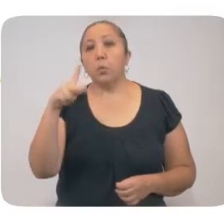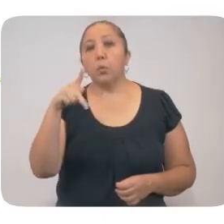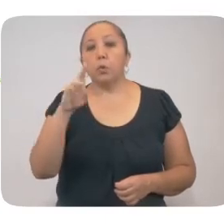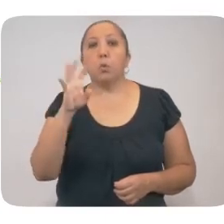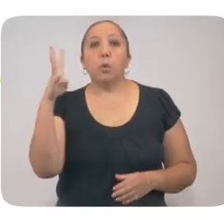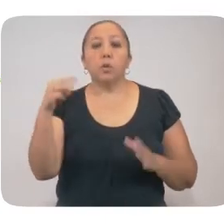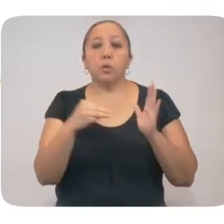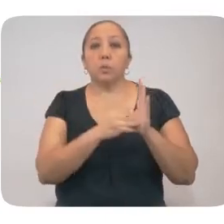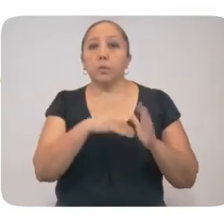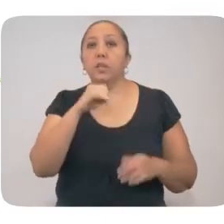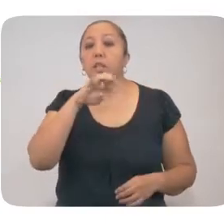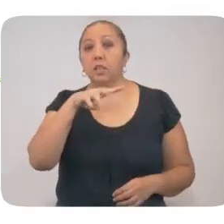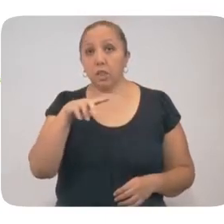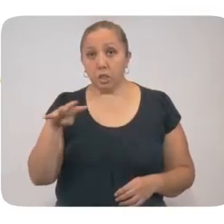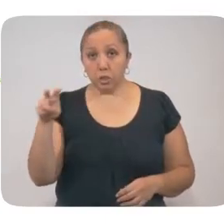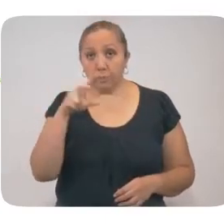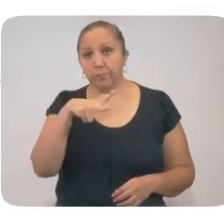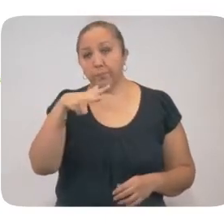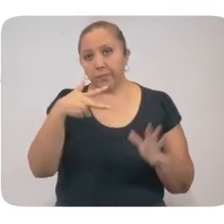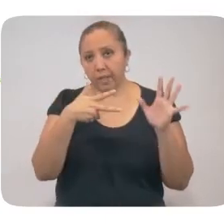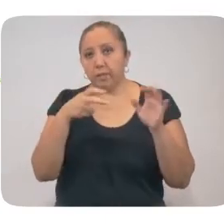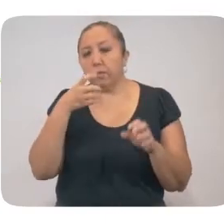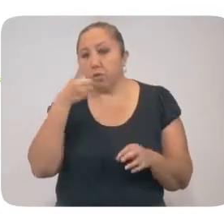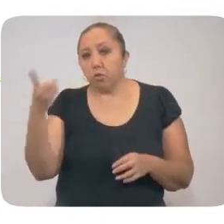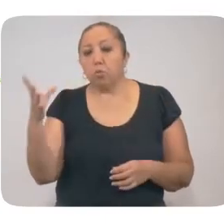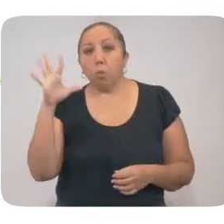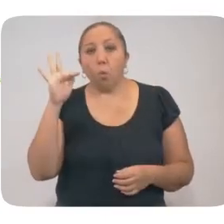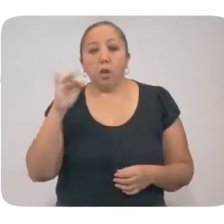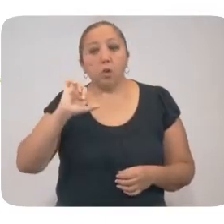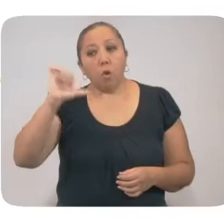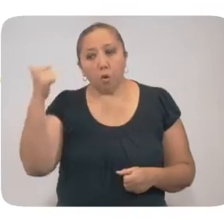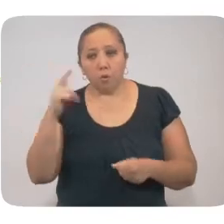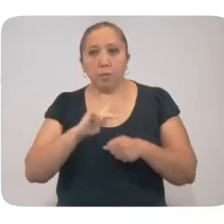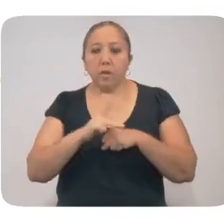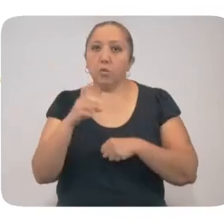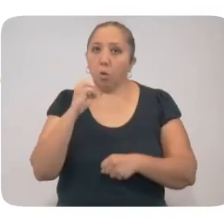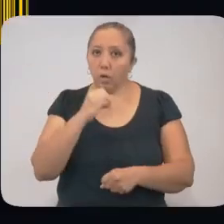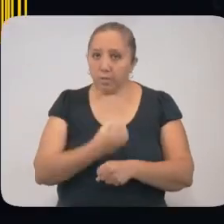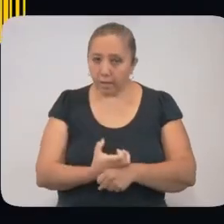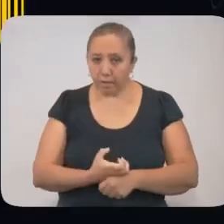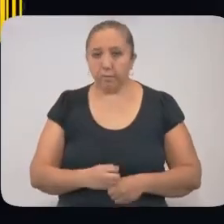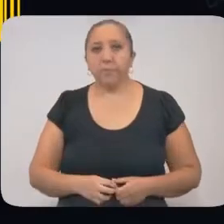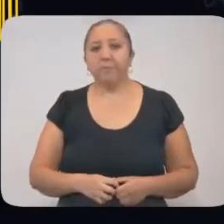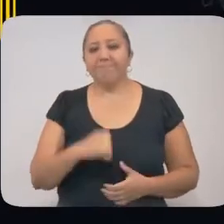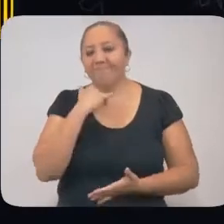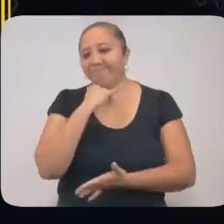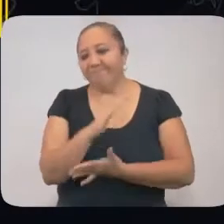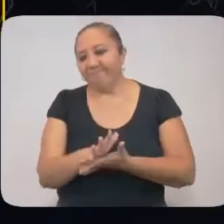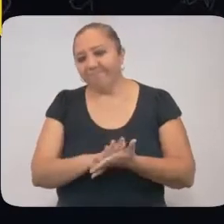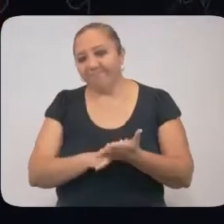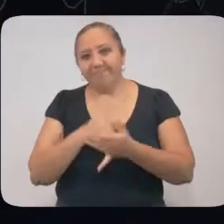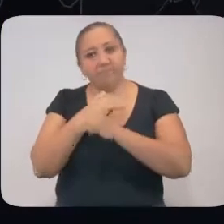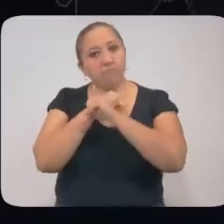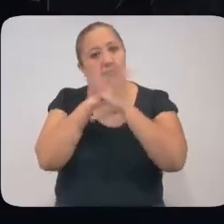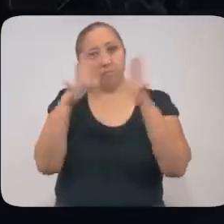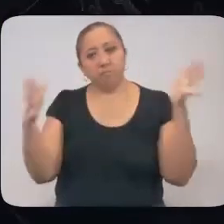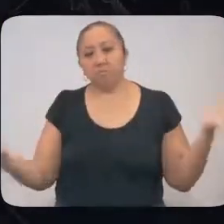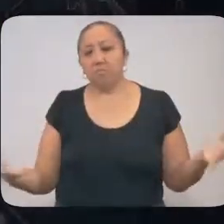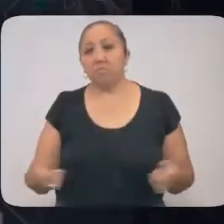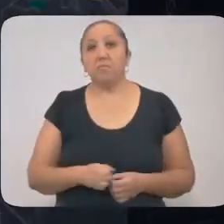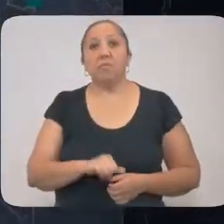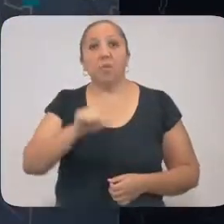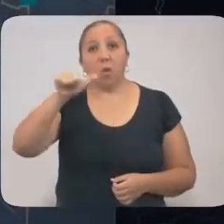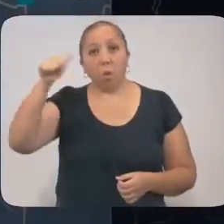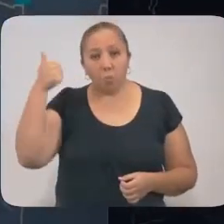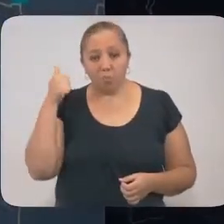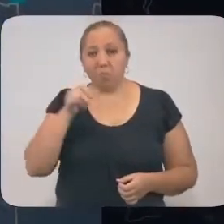son 4.018 casos positivos, 40 de los cuales son de otro país u otro estado. Lamentablemente, en este parte médico informamos